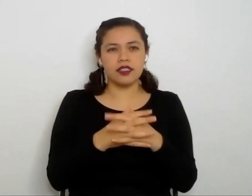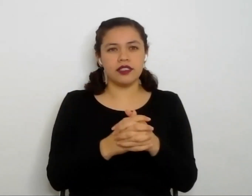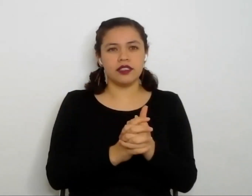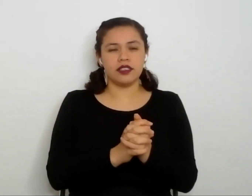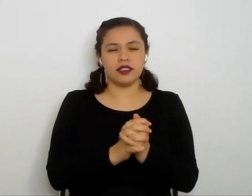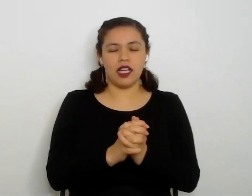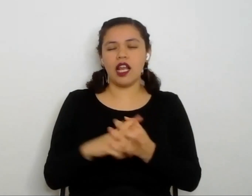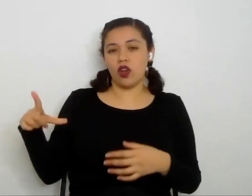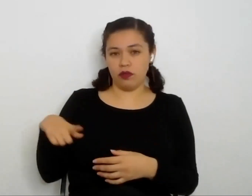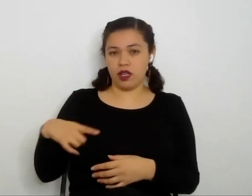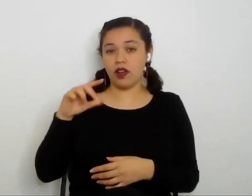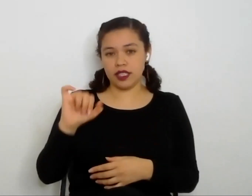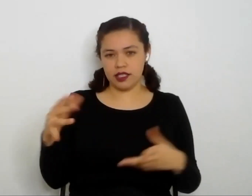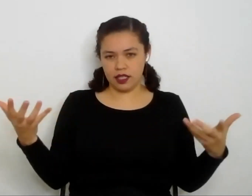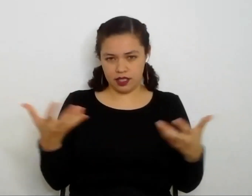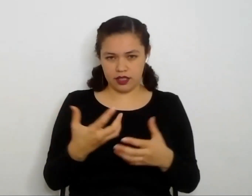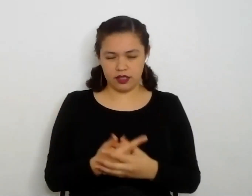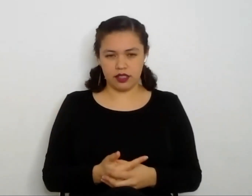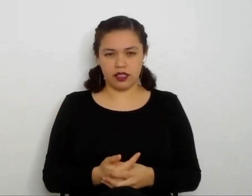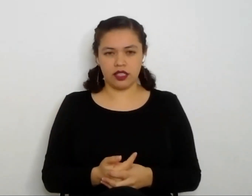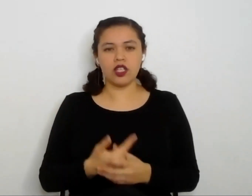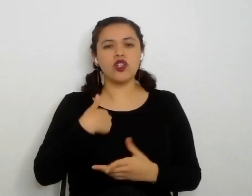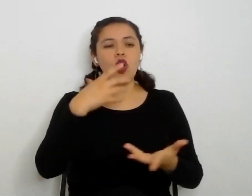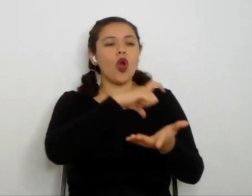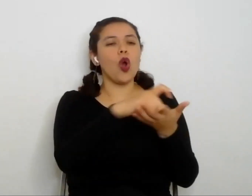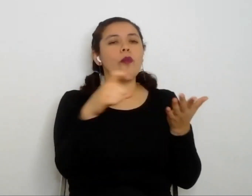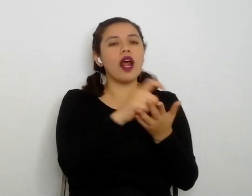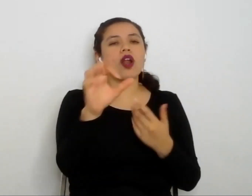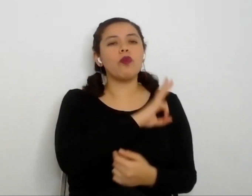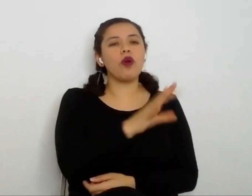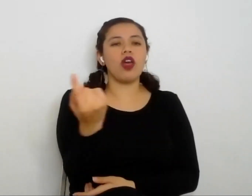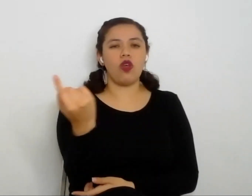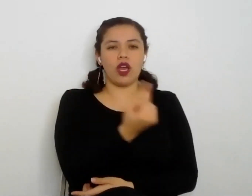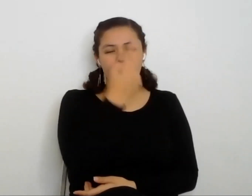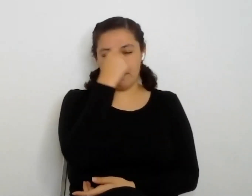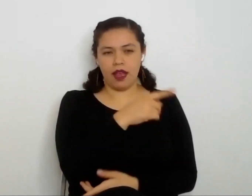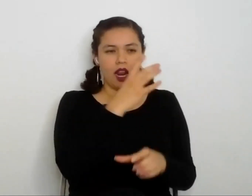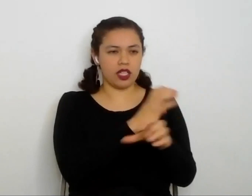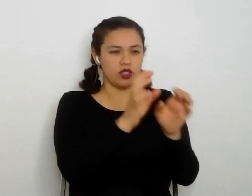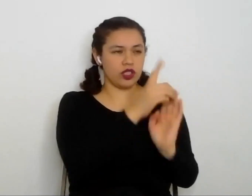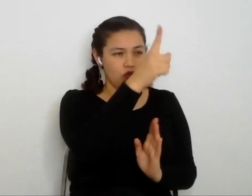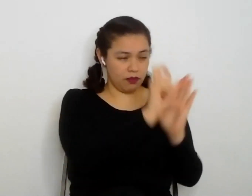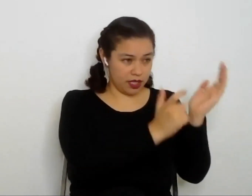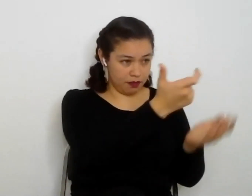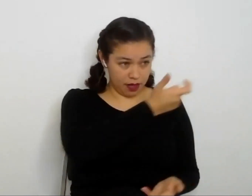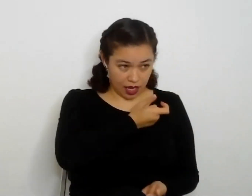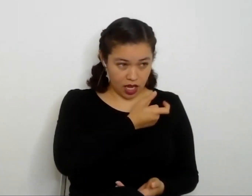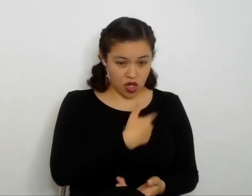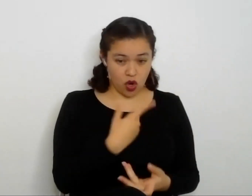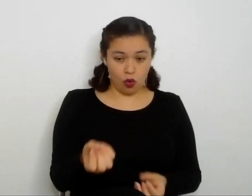gobierno, ¿qué puedes comprar? ¿Qué canasta básica puedes comprar con lo que te pagan en un mes?